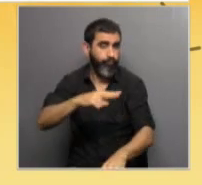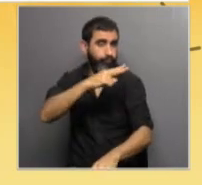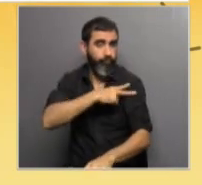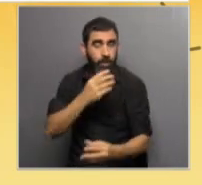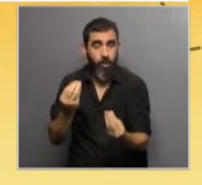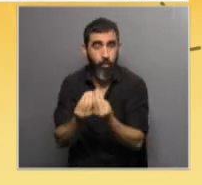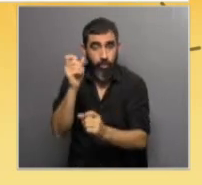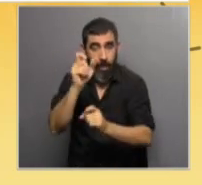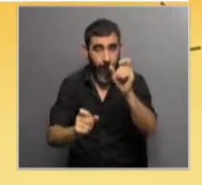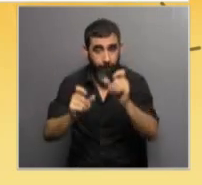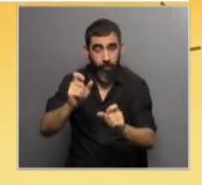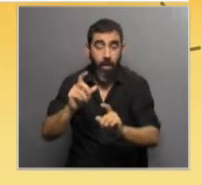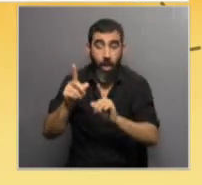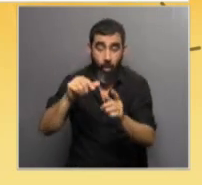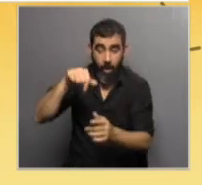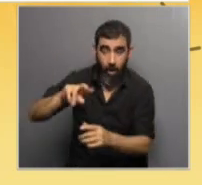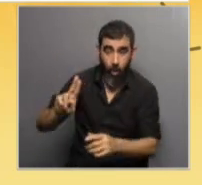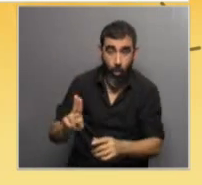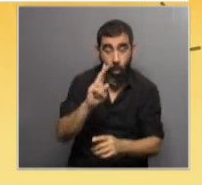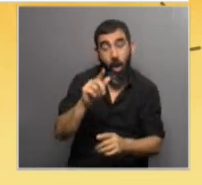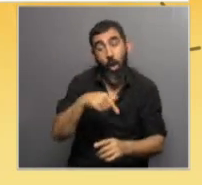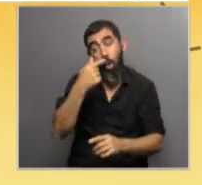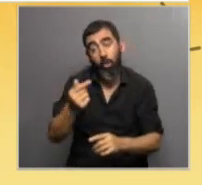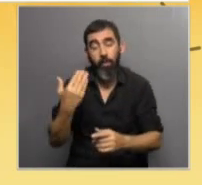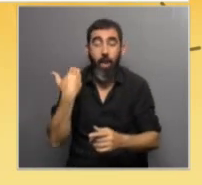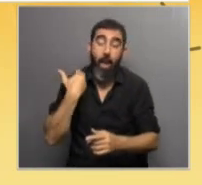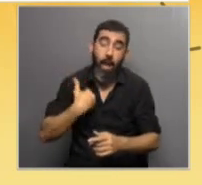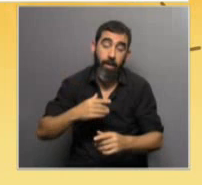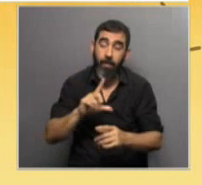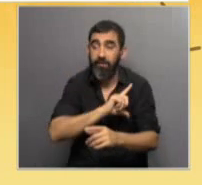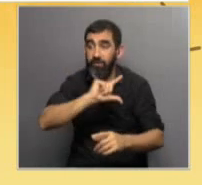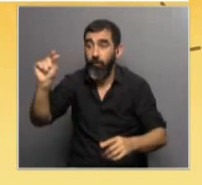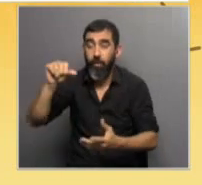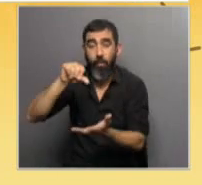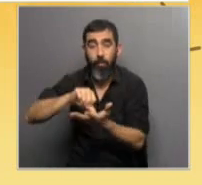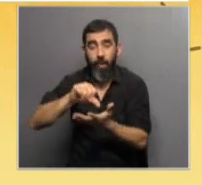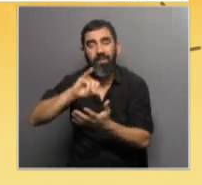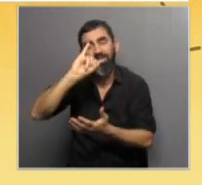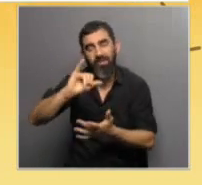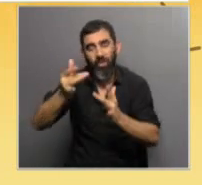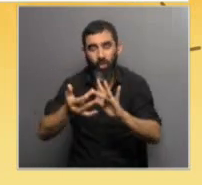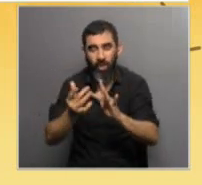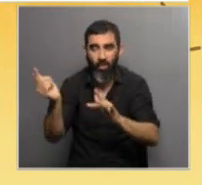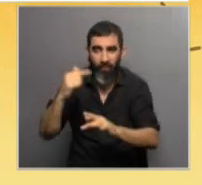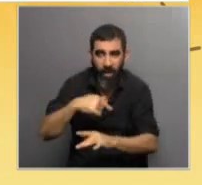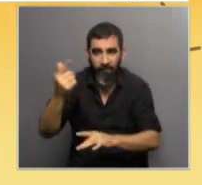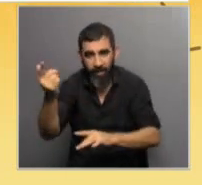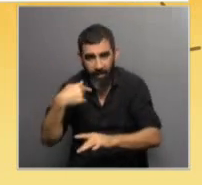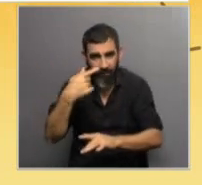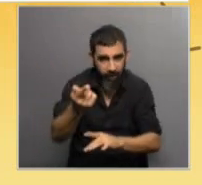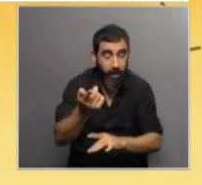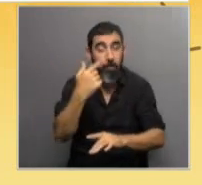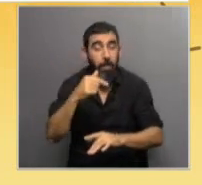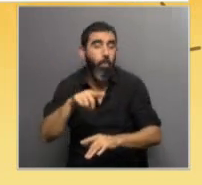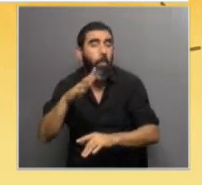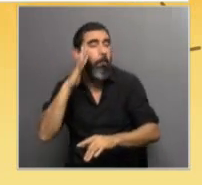gente muchos siguen en el país otros desafortunadamente migraron aunque siguen en contacto van y vienen pero si usted hubiera